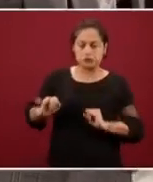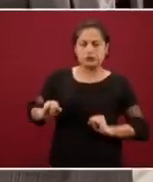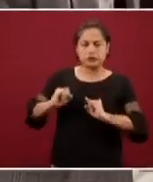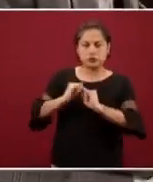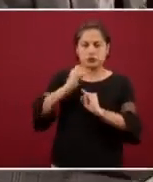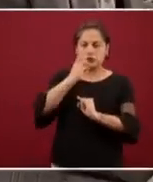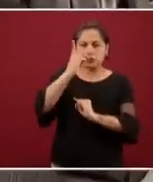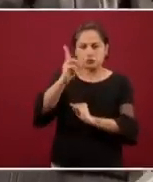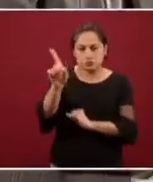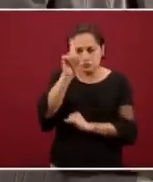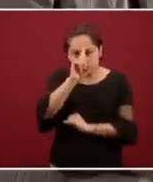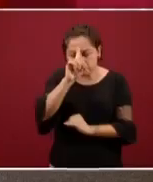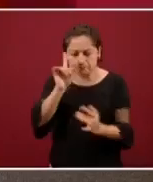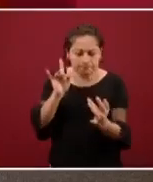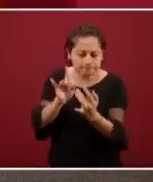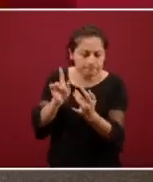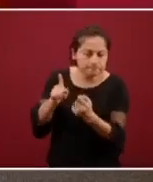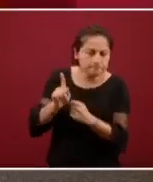Como consumidor,